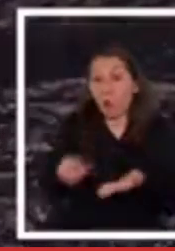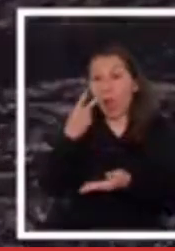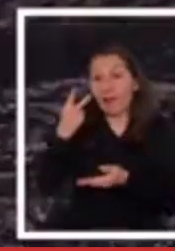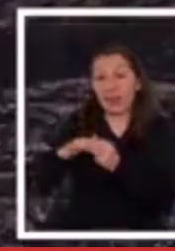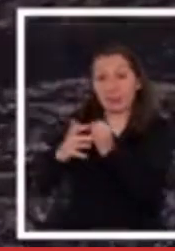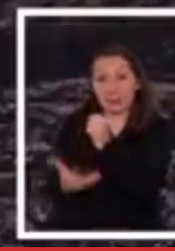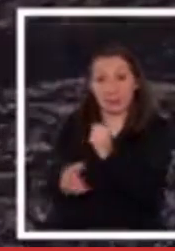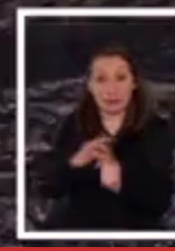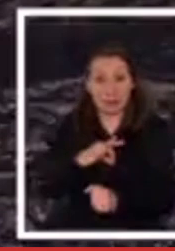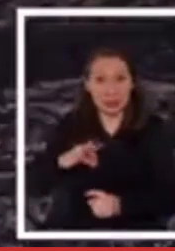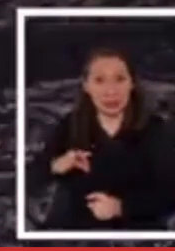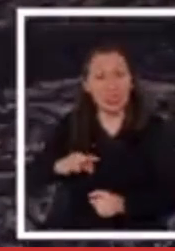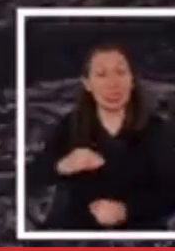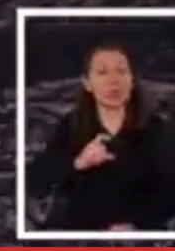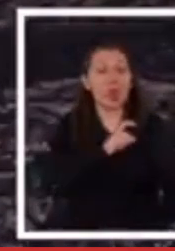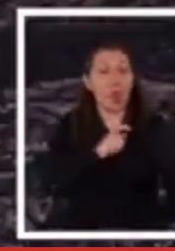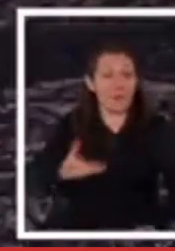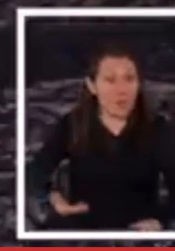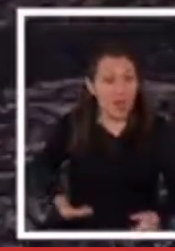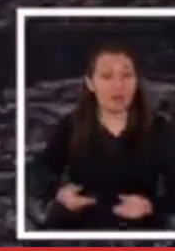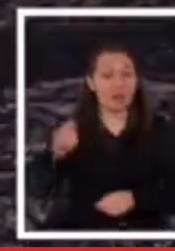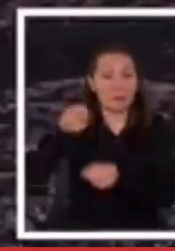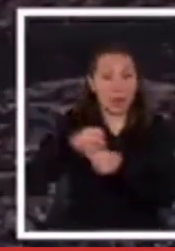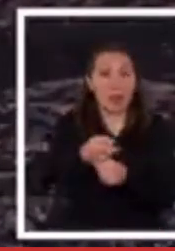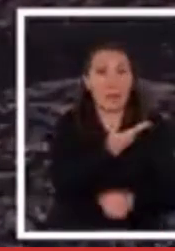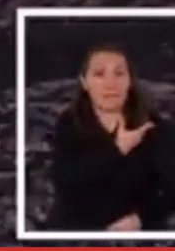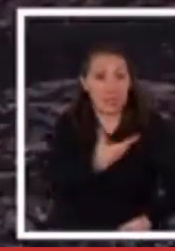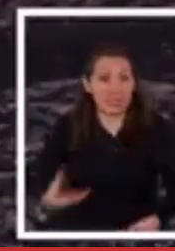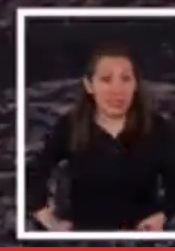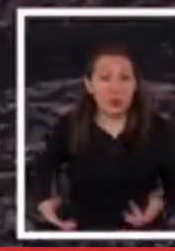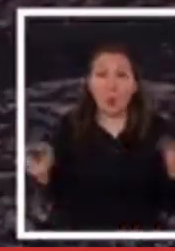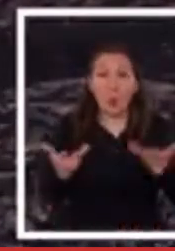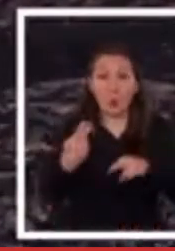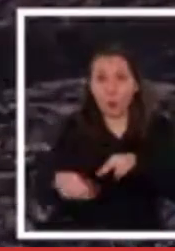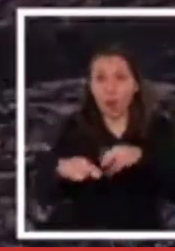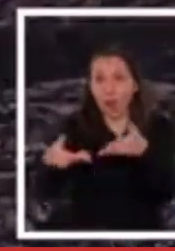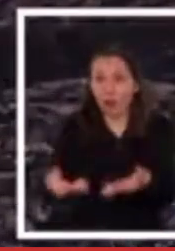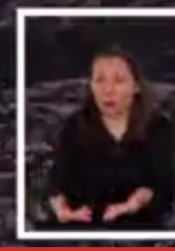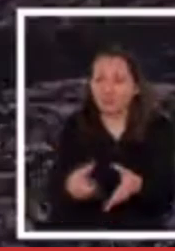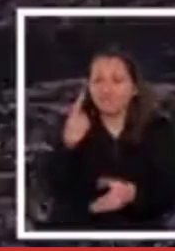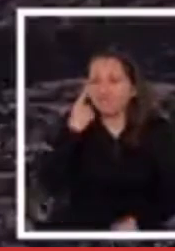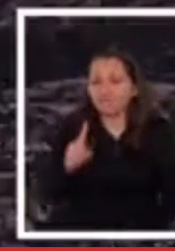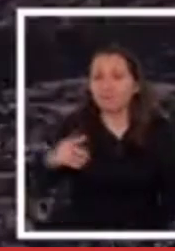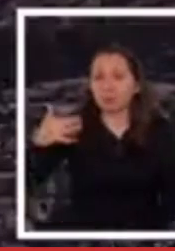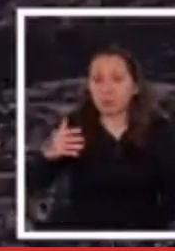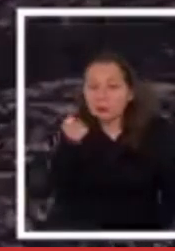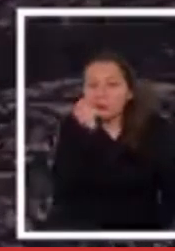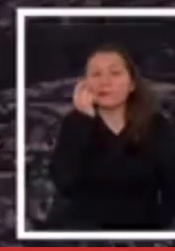con Hacienda con el gobierno y con las órdenes del presidente como lo lo hacemos ahora pero muy importante